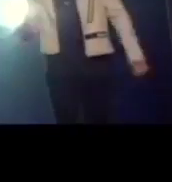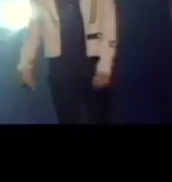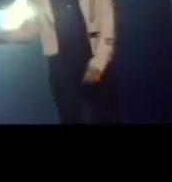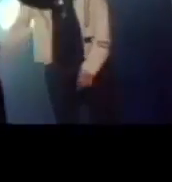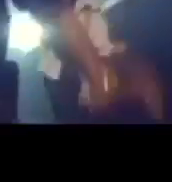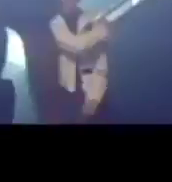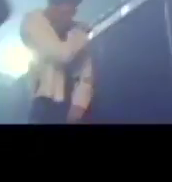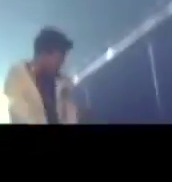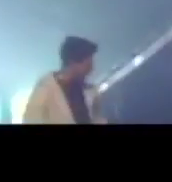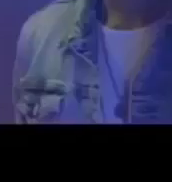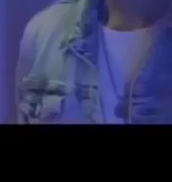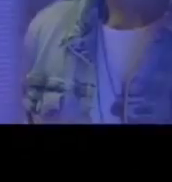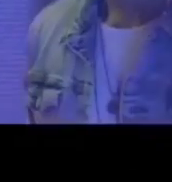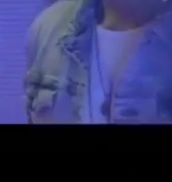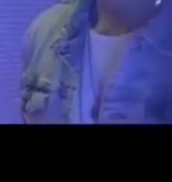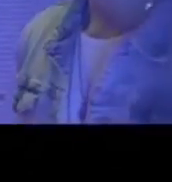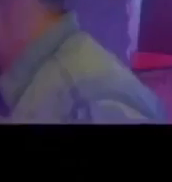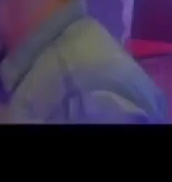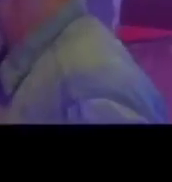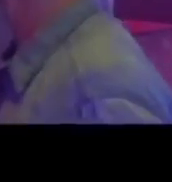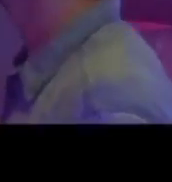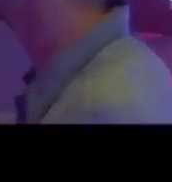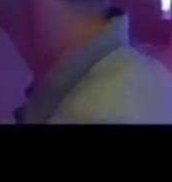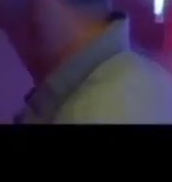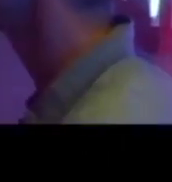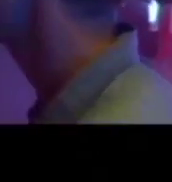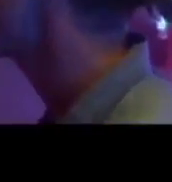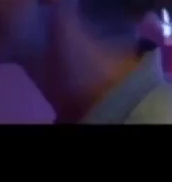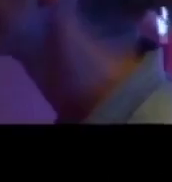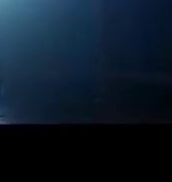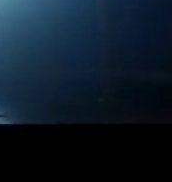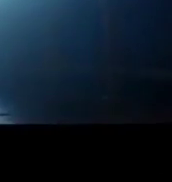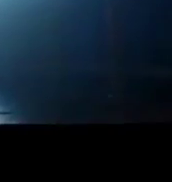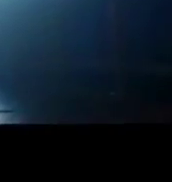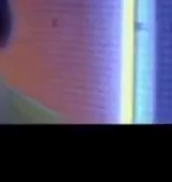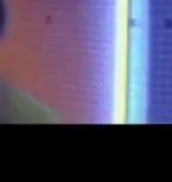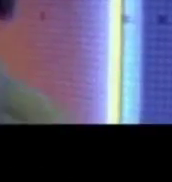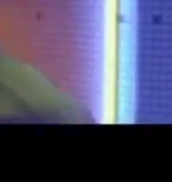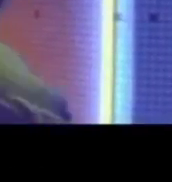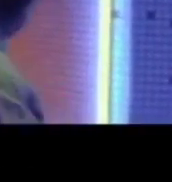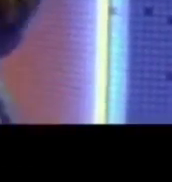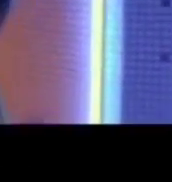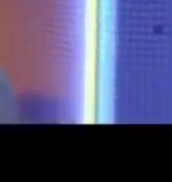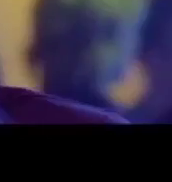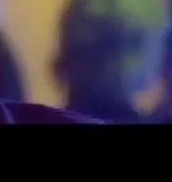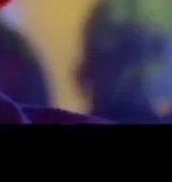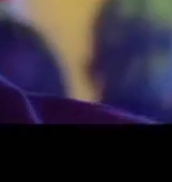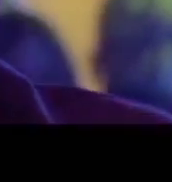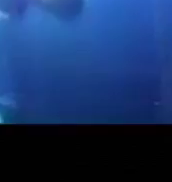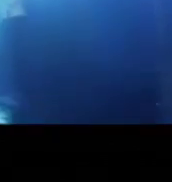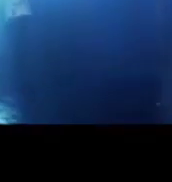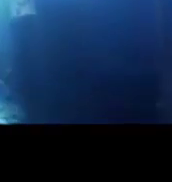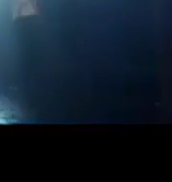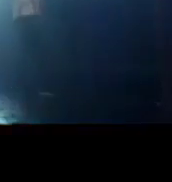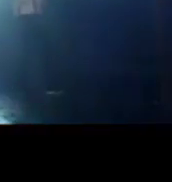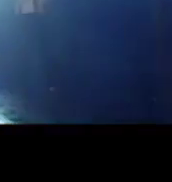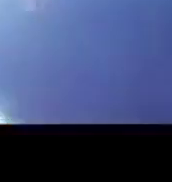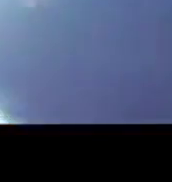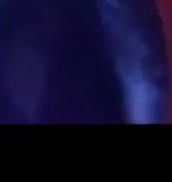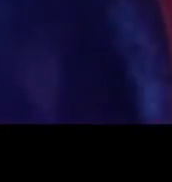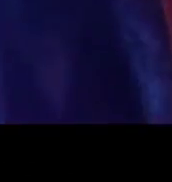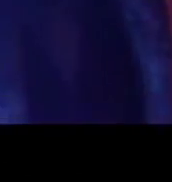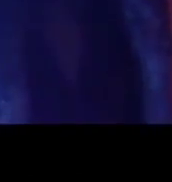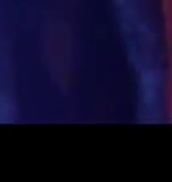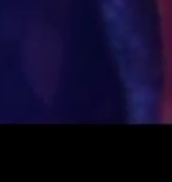multipliquen todos tus deseos Qué mala eres todo tiene que ser como tú quieres escogiste tuando yo s que tú lo prefieres